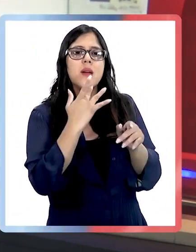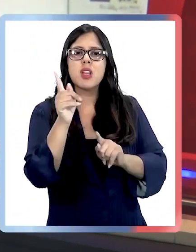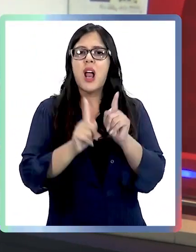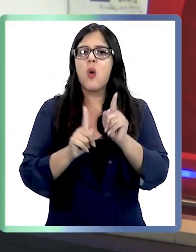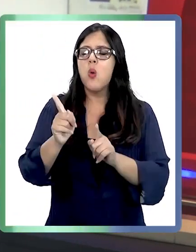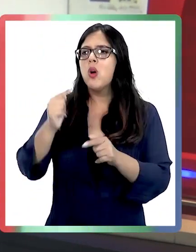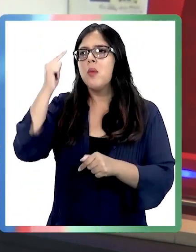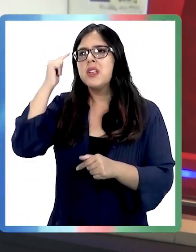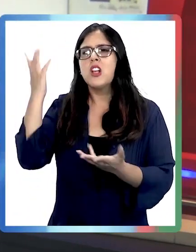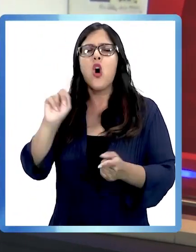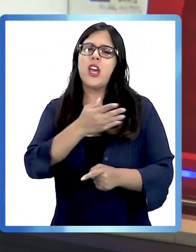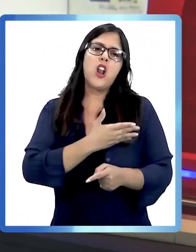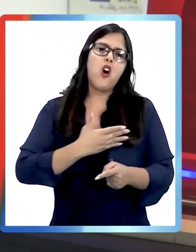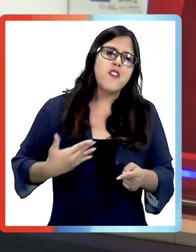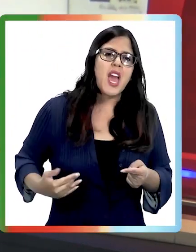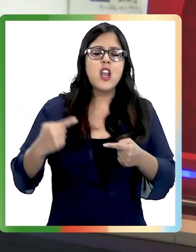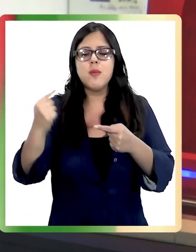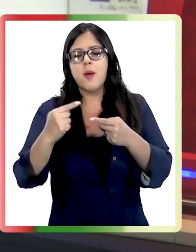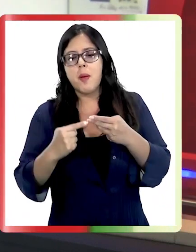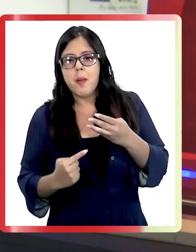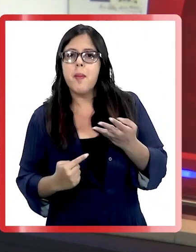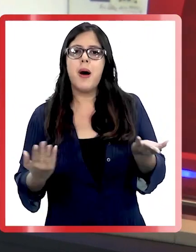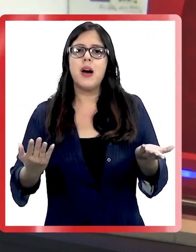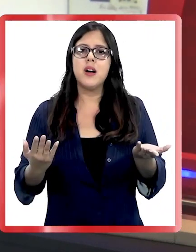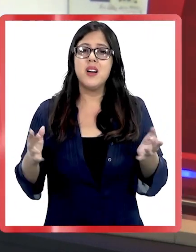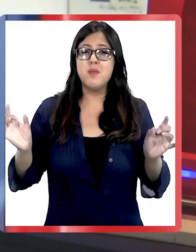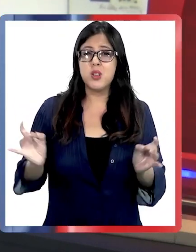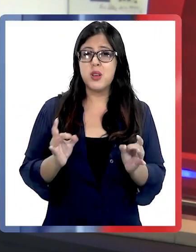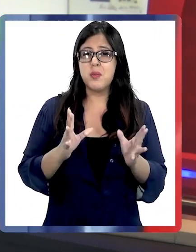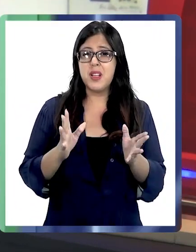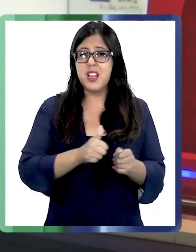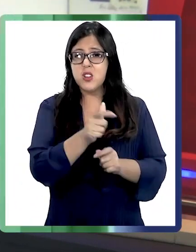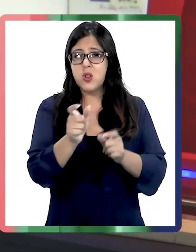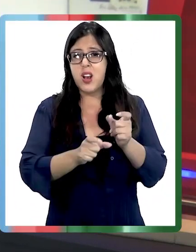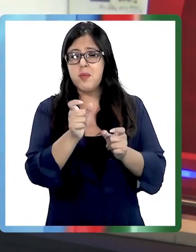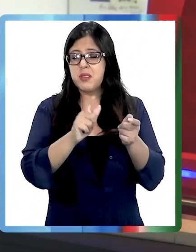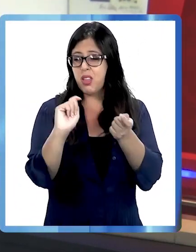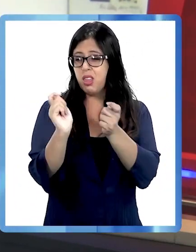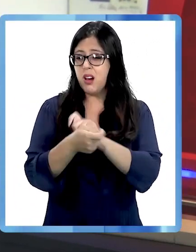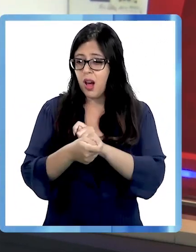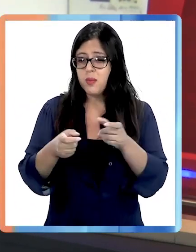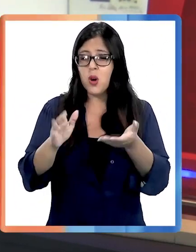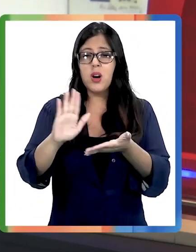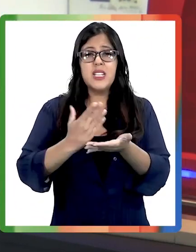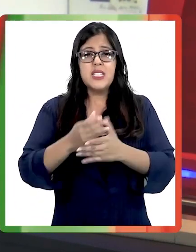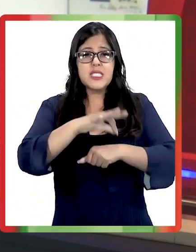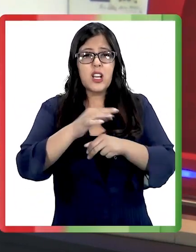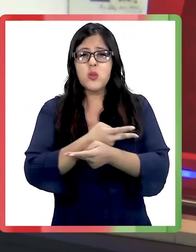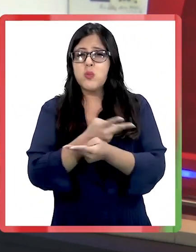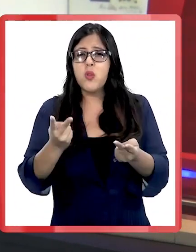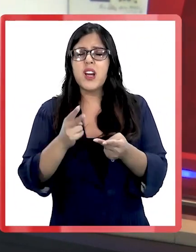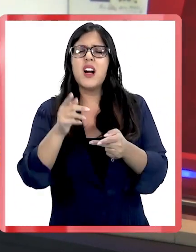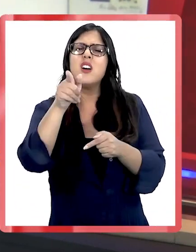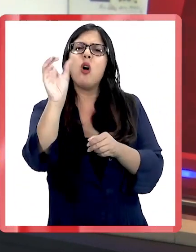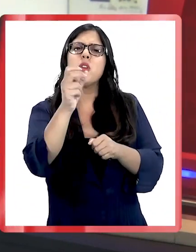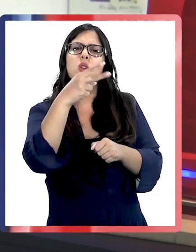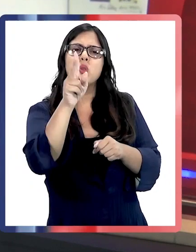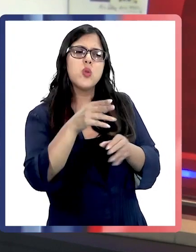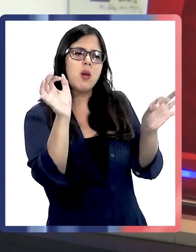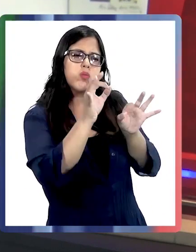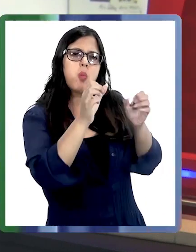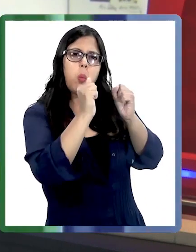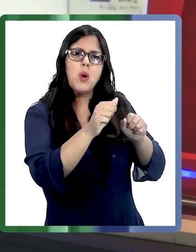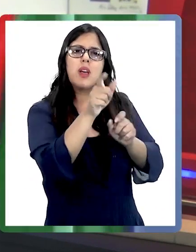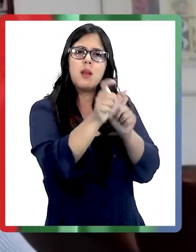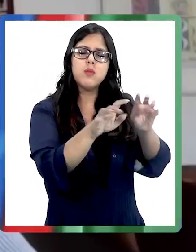muchos van a decir, no, lo que pasa es que el gobierno, existe este mito, ¿no? Va a empujar a todos hacia la salud pública, ¿está la capacidad o no? ¿Qué le puede decir a ellos que nos están viendo